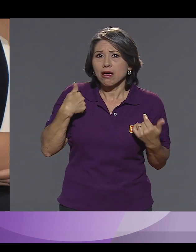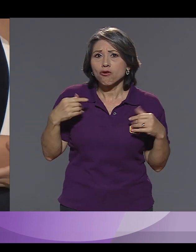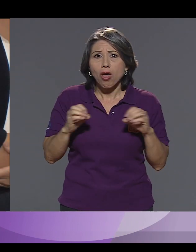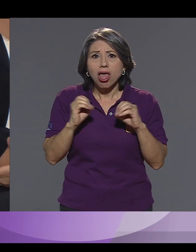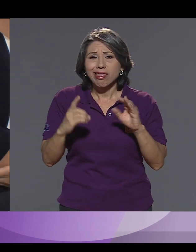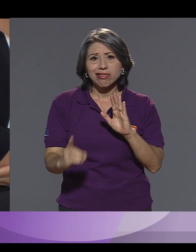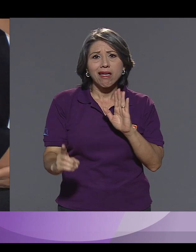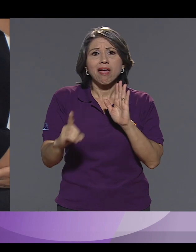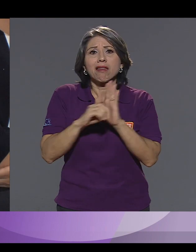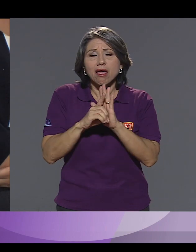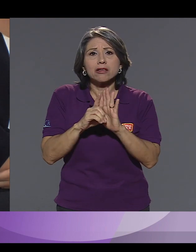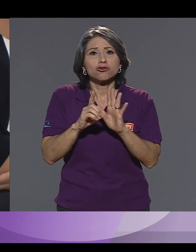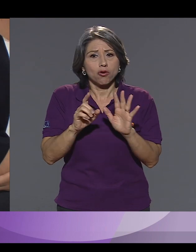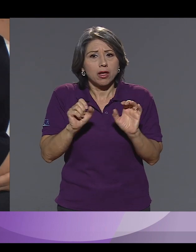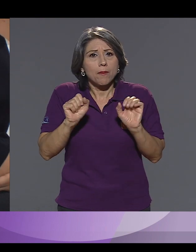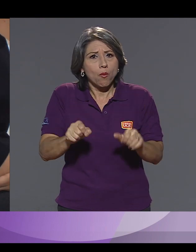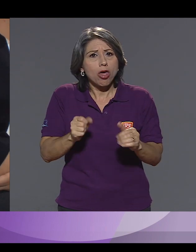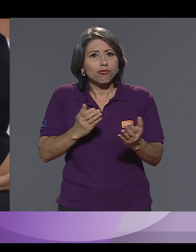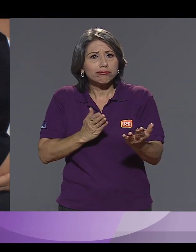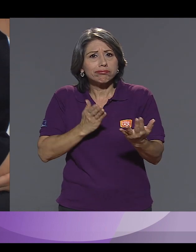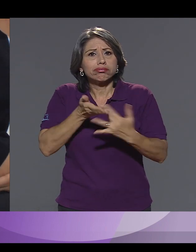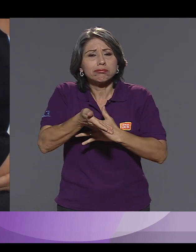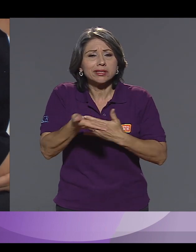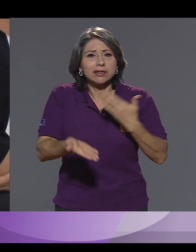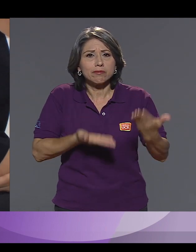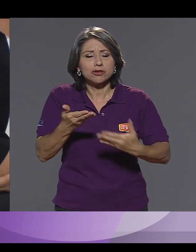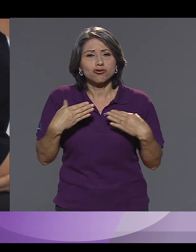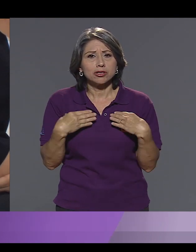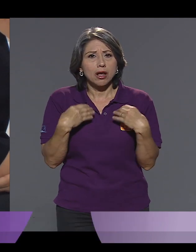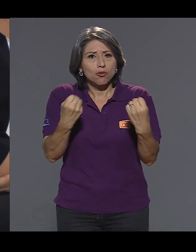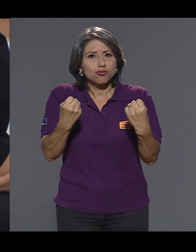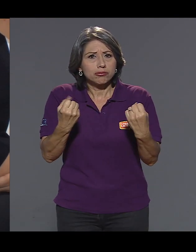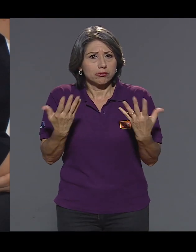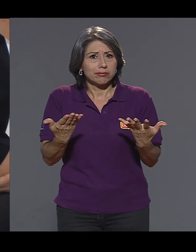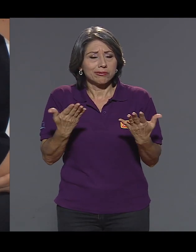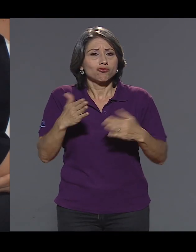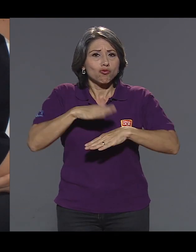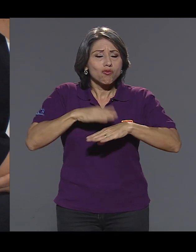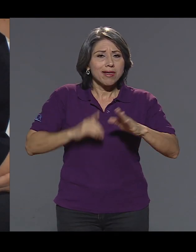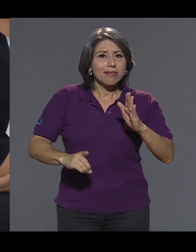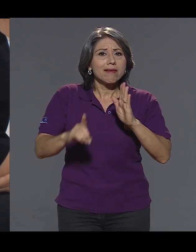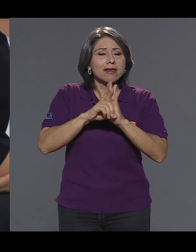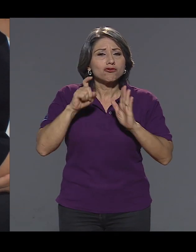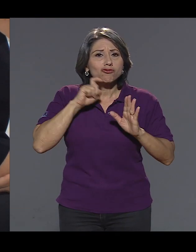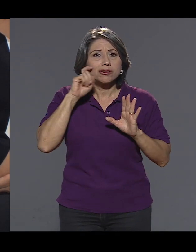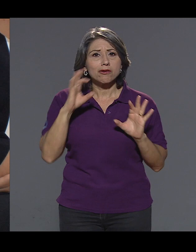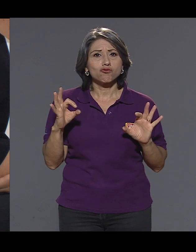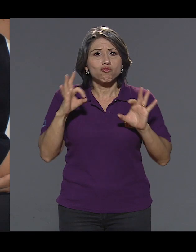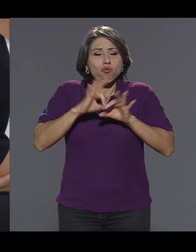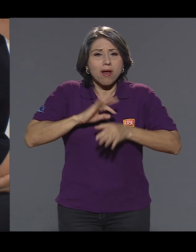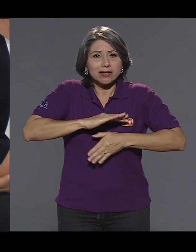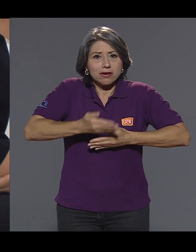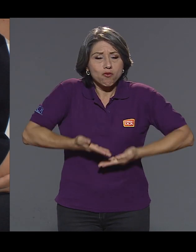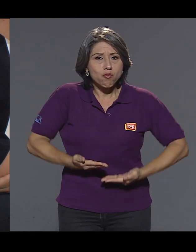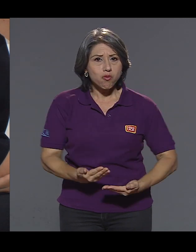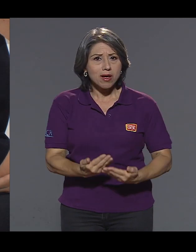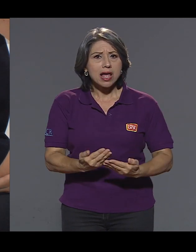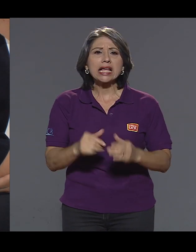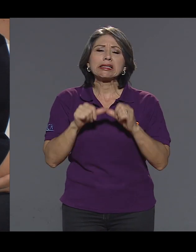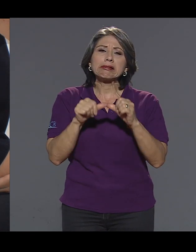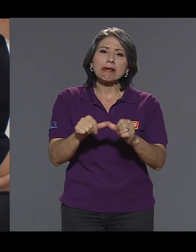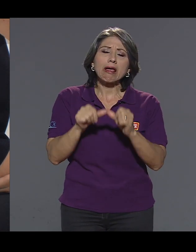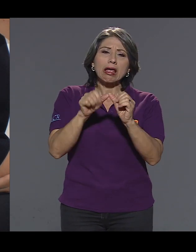adquirir servicios de salud referente a los derechos sexuales y reproductivos. Entonces sigue estereotipando